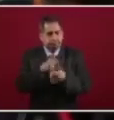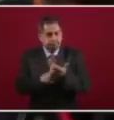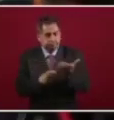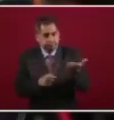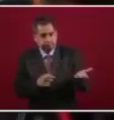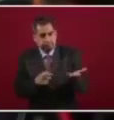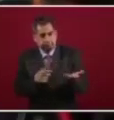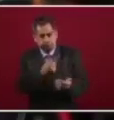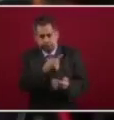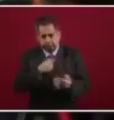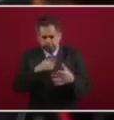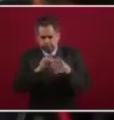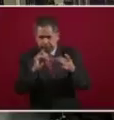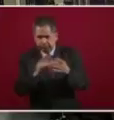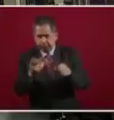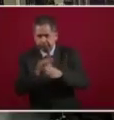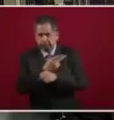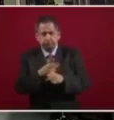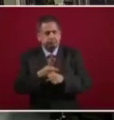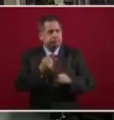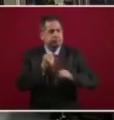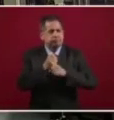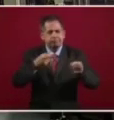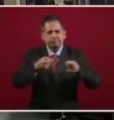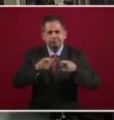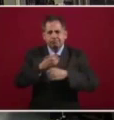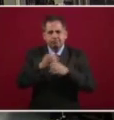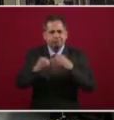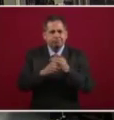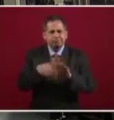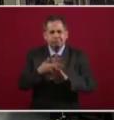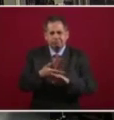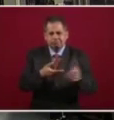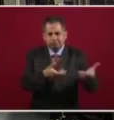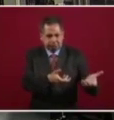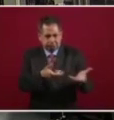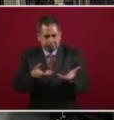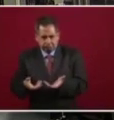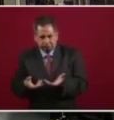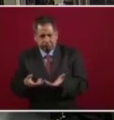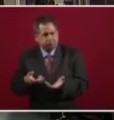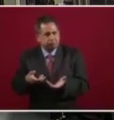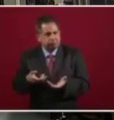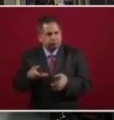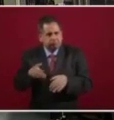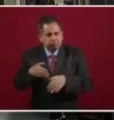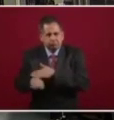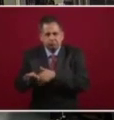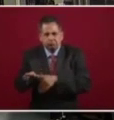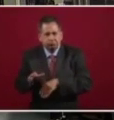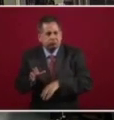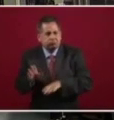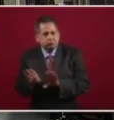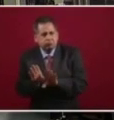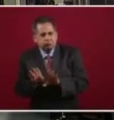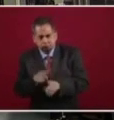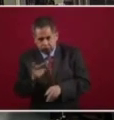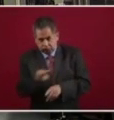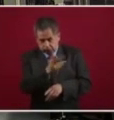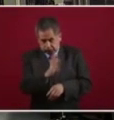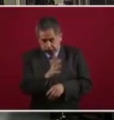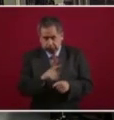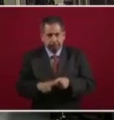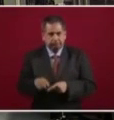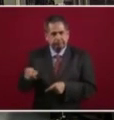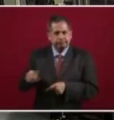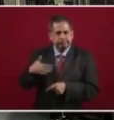explicación a Estados Unidos sobre el ingreso de estas armas a México. Y tengo entendido que el secretario de